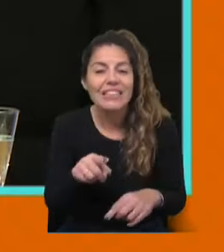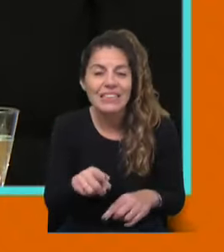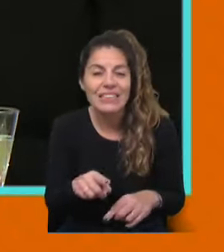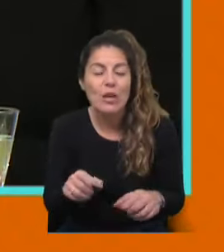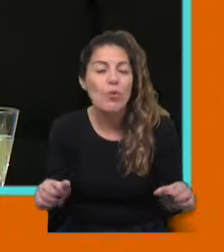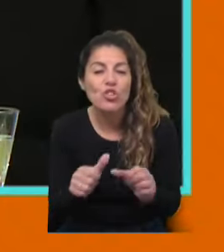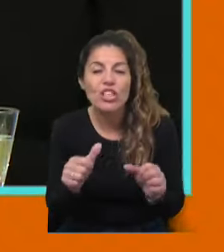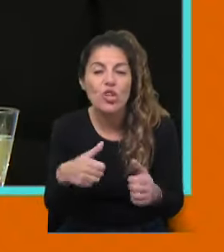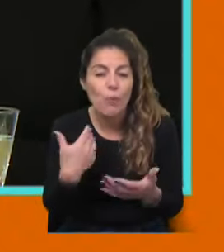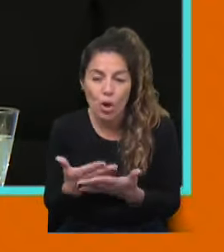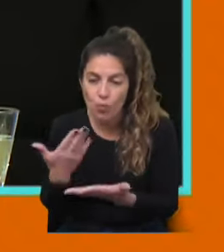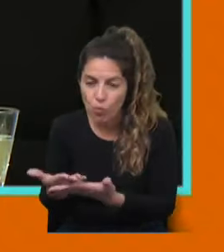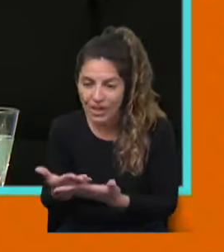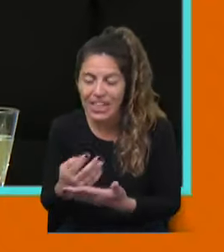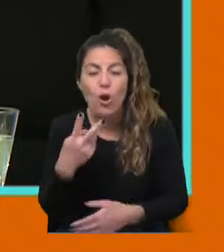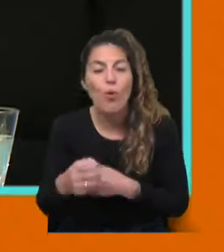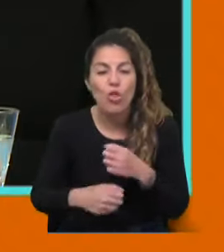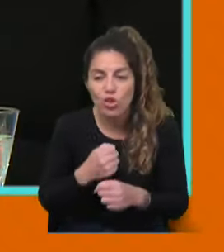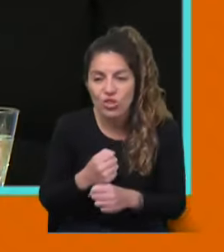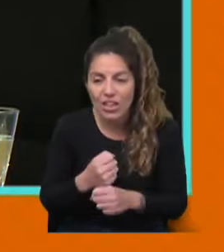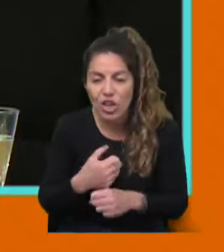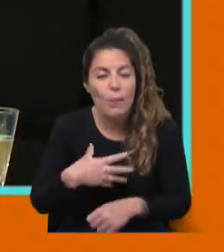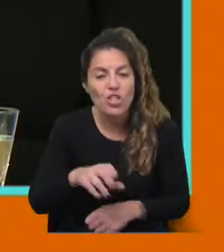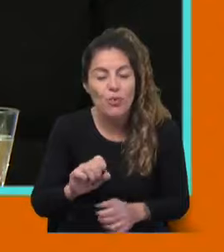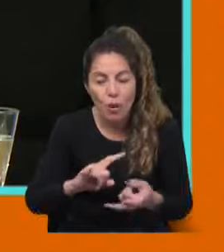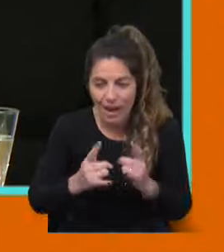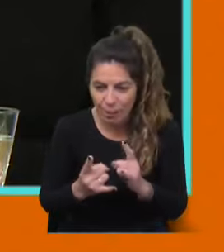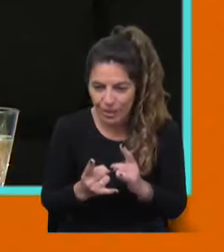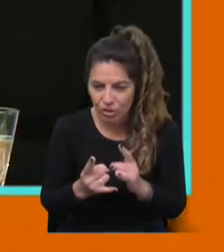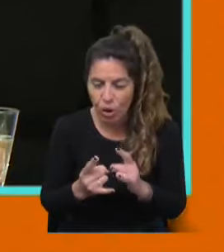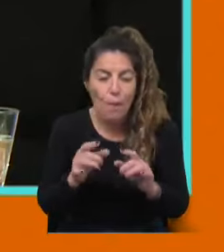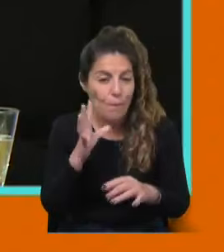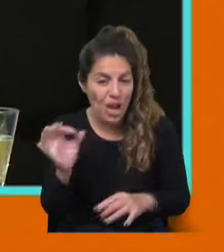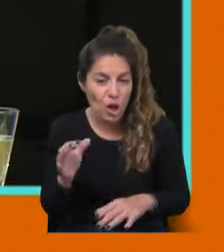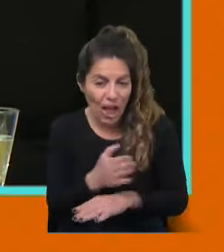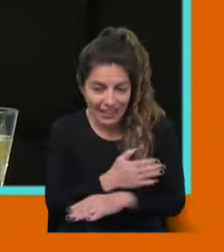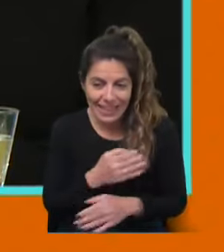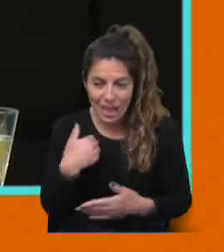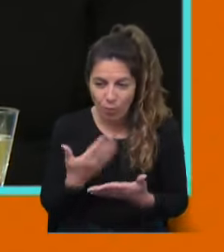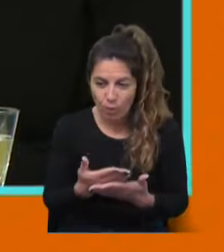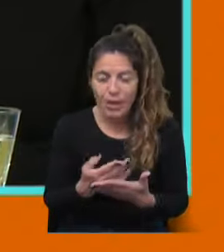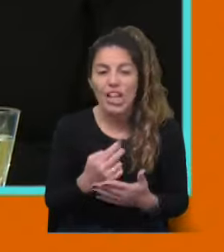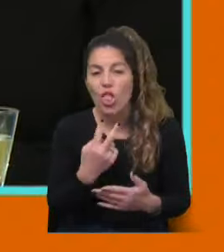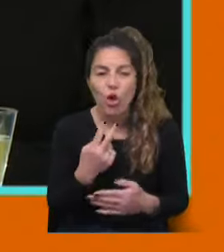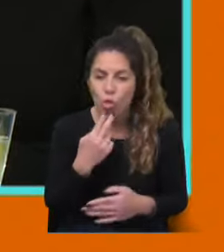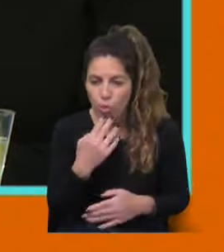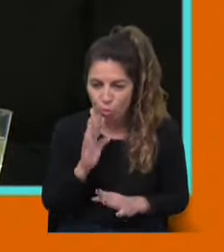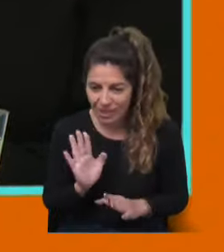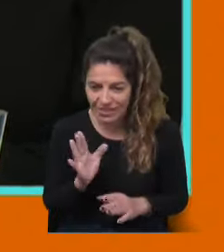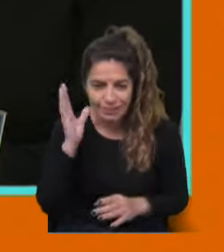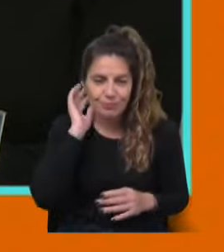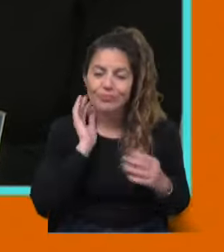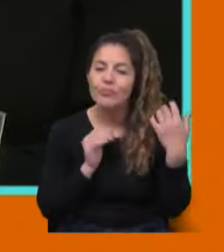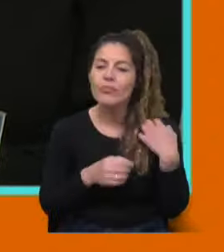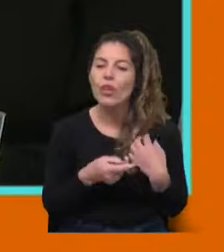hecho varias propuestas hace como 2 años que las hemos llevado al Parlamento. Bien, perdón, antes de pasar a las propuestas, un par de dudas me quedan por el camino. ¿A